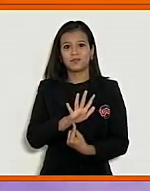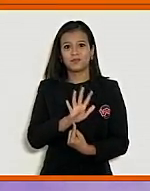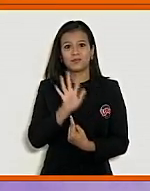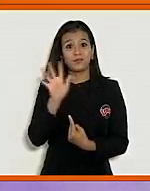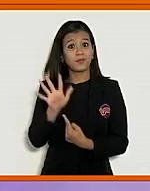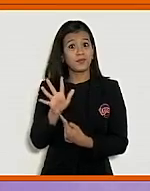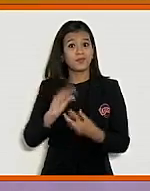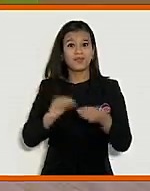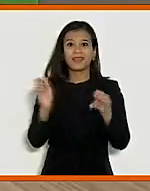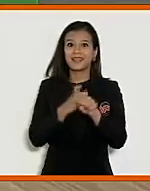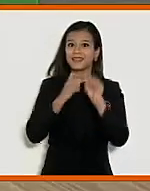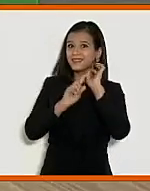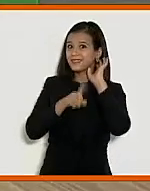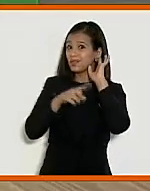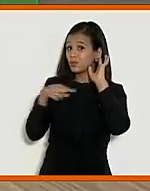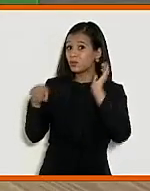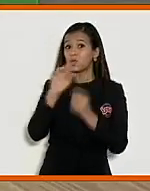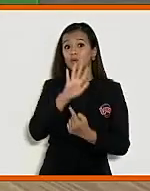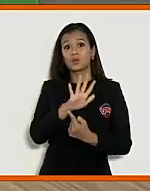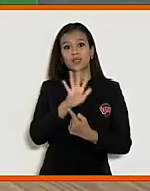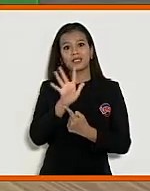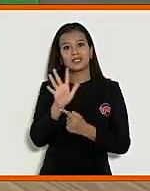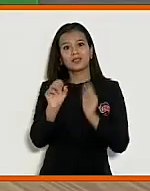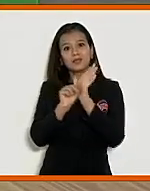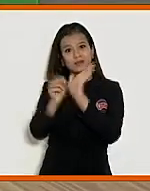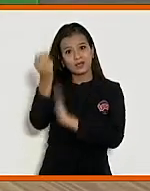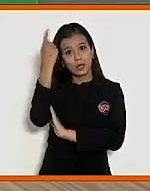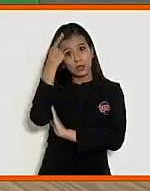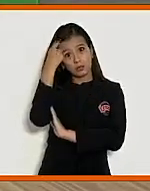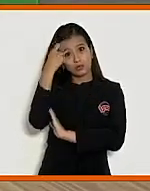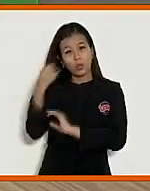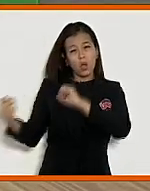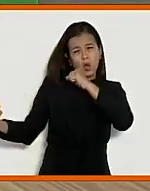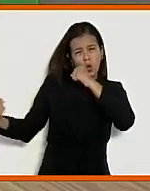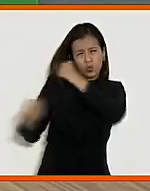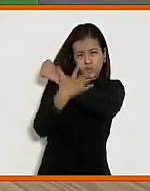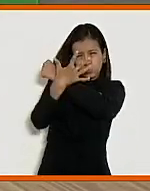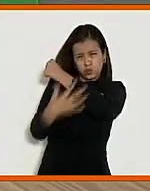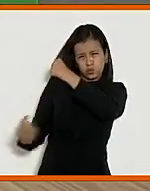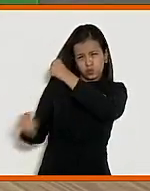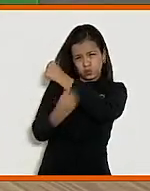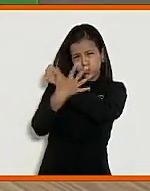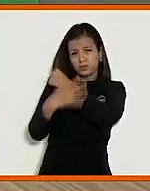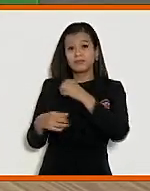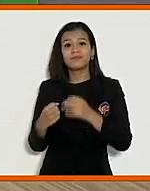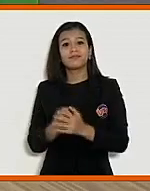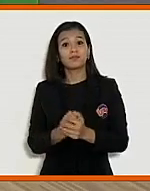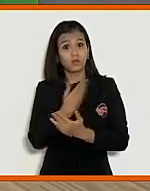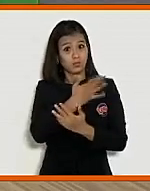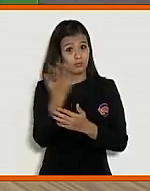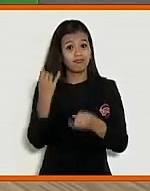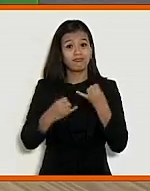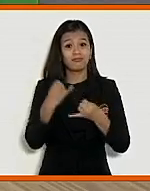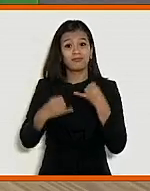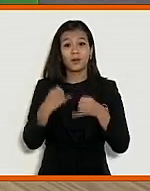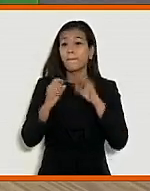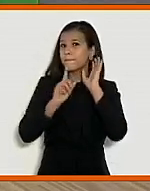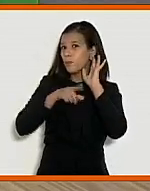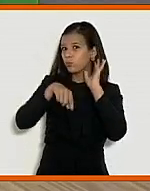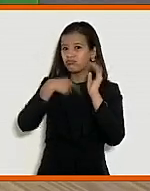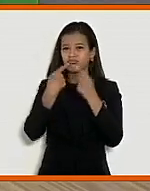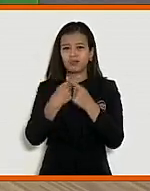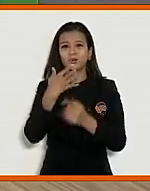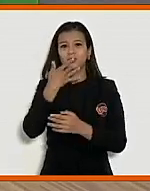5. Número favorecido para Diaria es el 55 con su símbolo de sueños olas. Si eres jugador para Multi X, te deseo